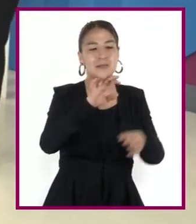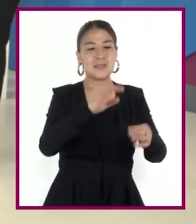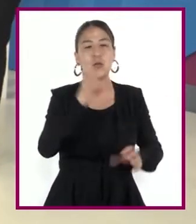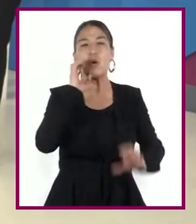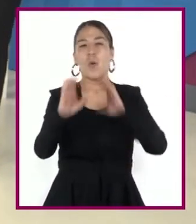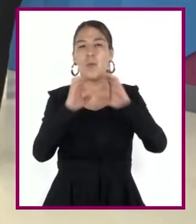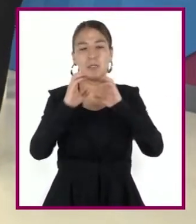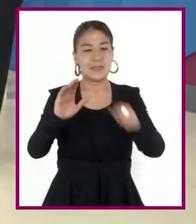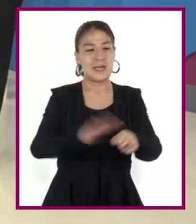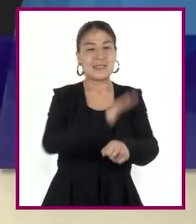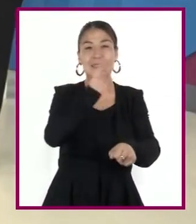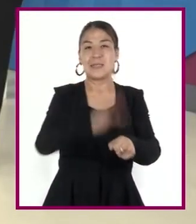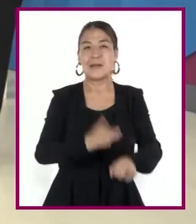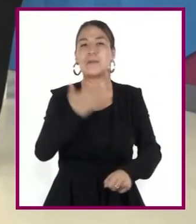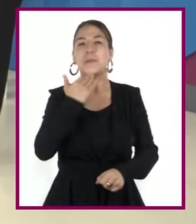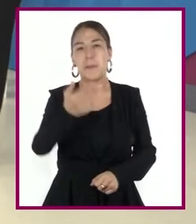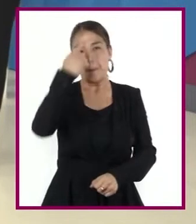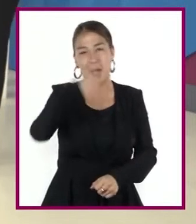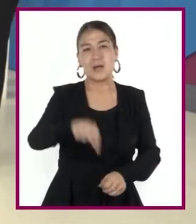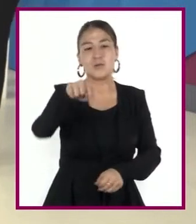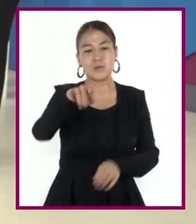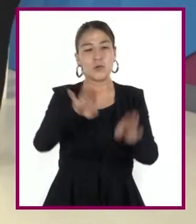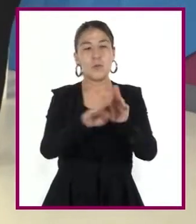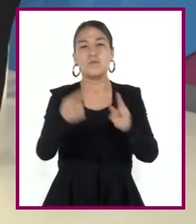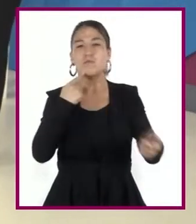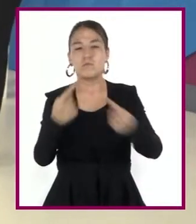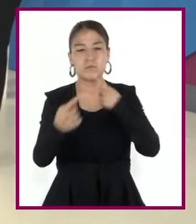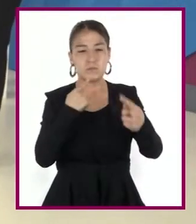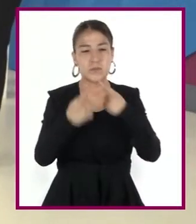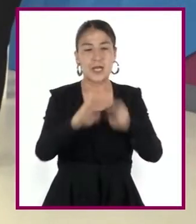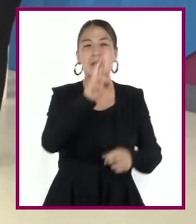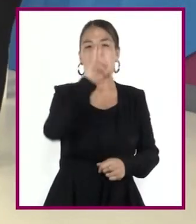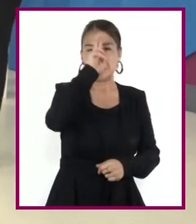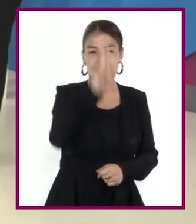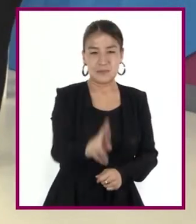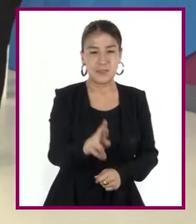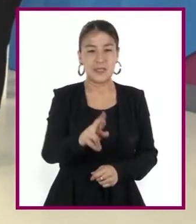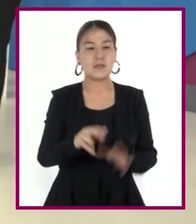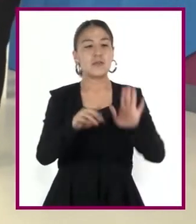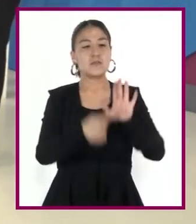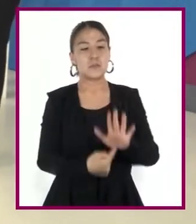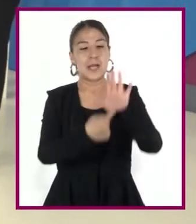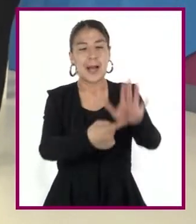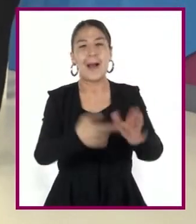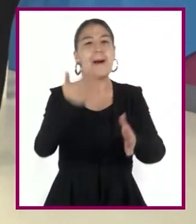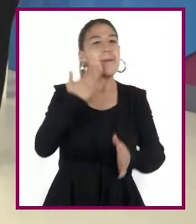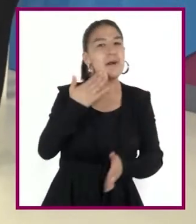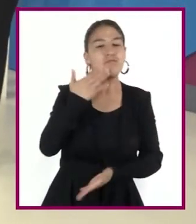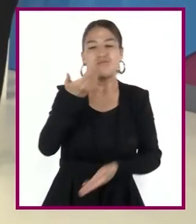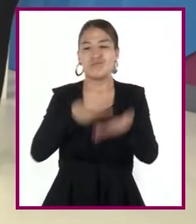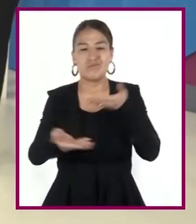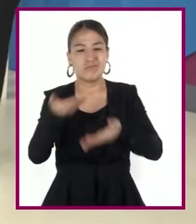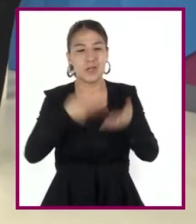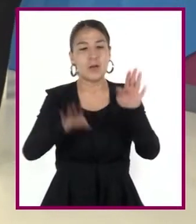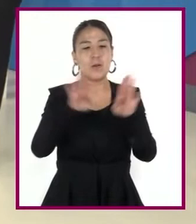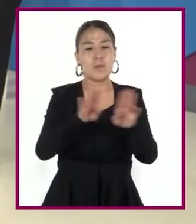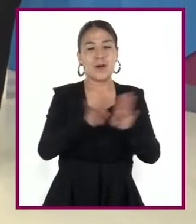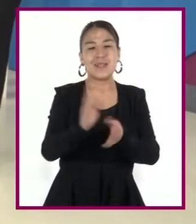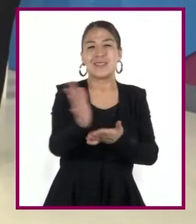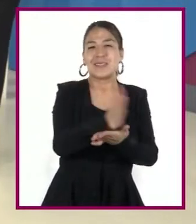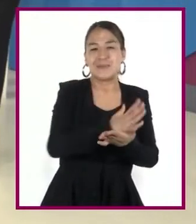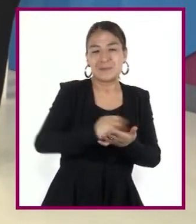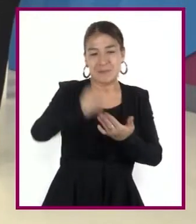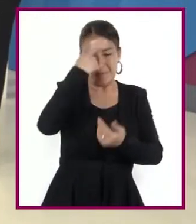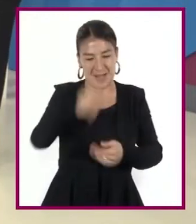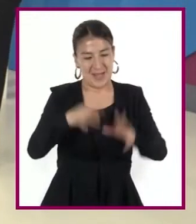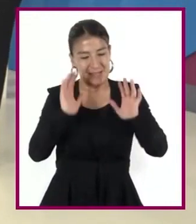comunicación asertiva como la capacidad de dialogar, respetar, demostrar empatía y de un deseo genuino de